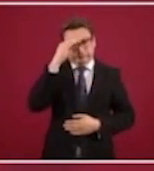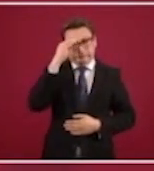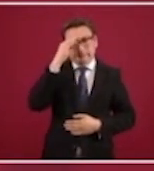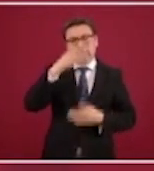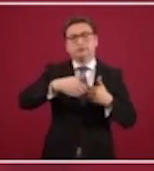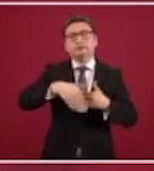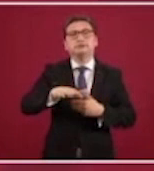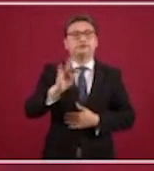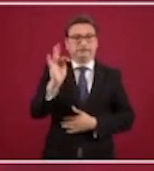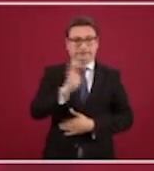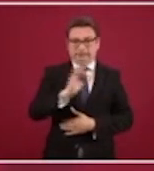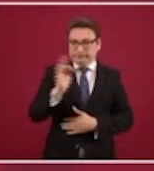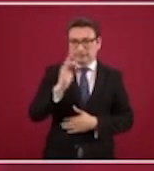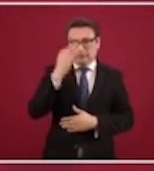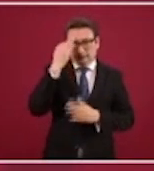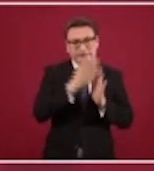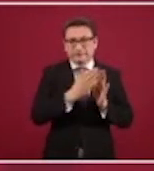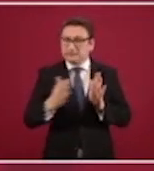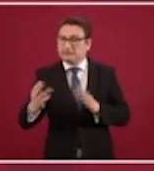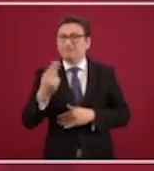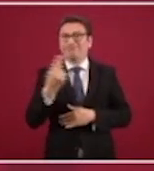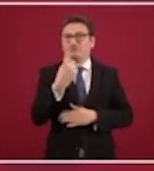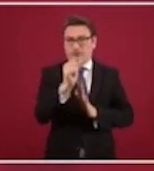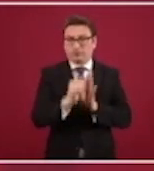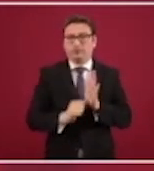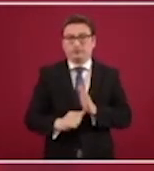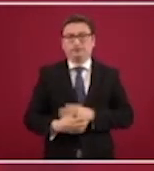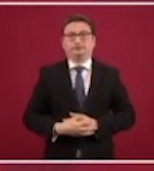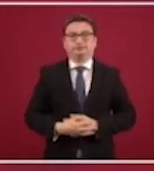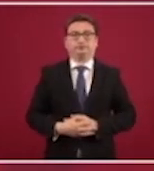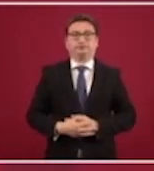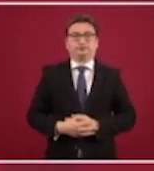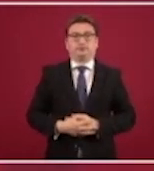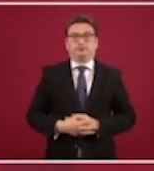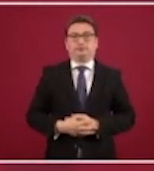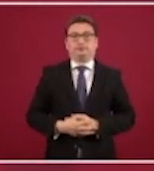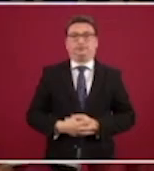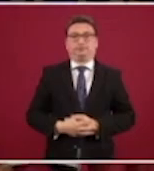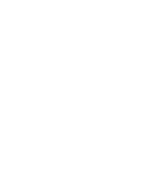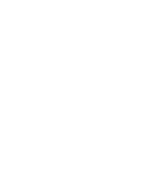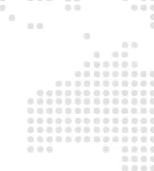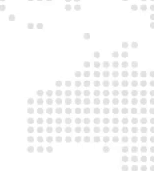considerando como el tiempo necesario.